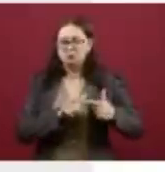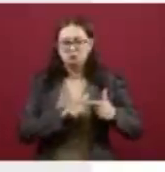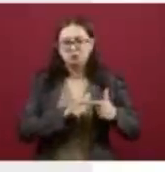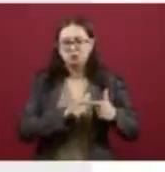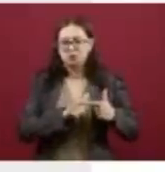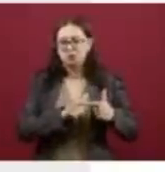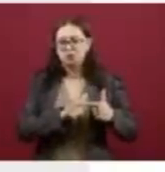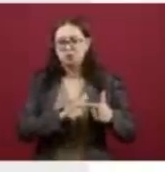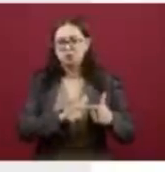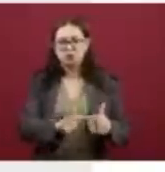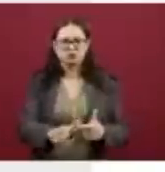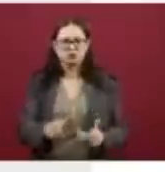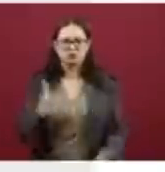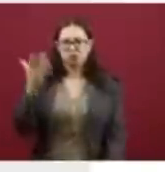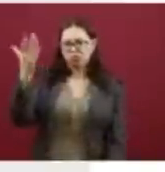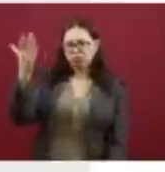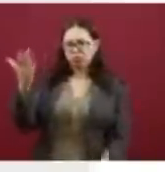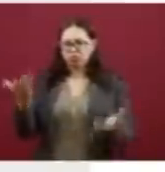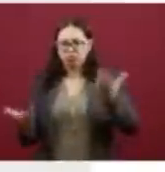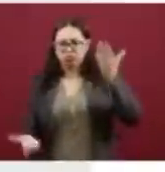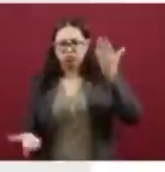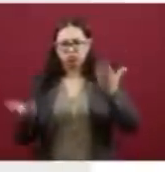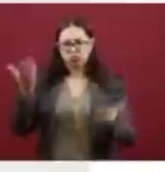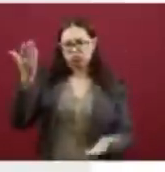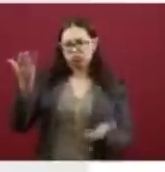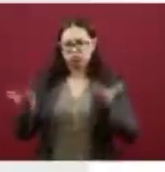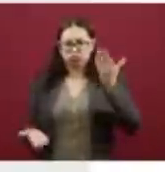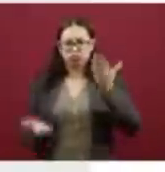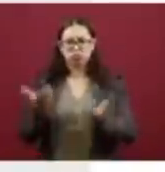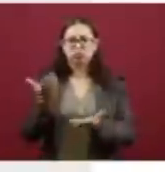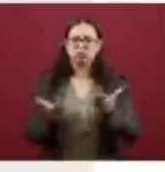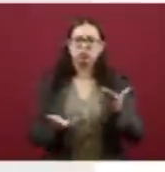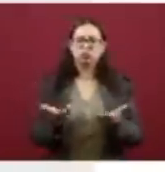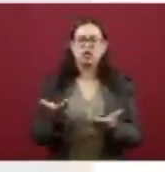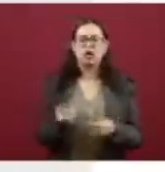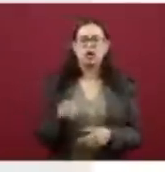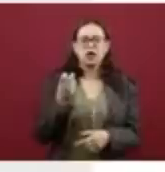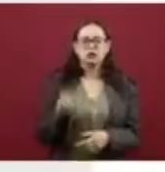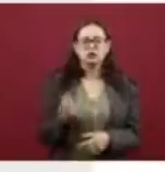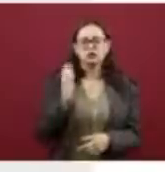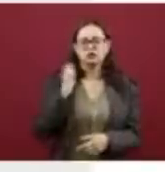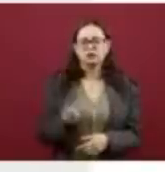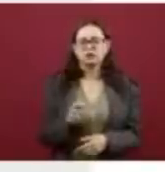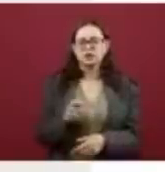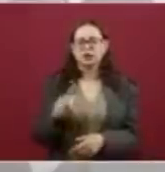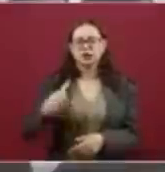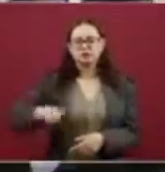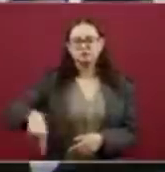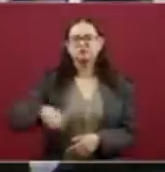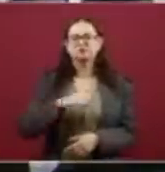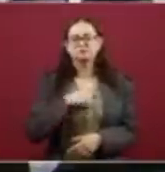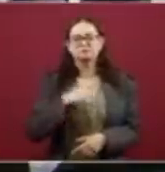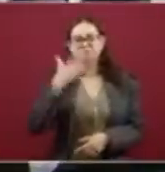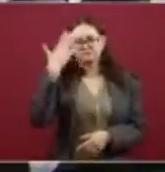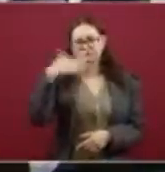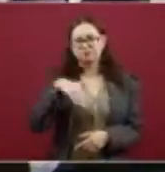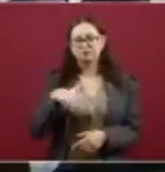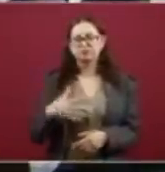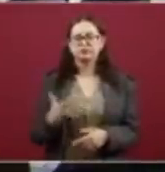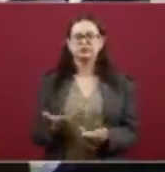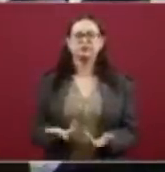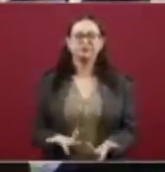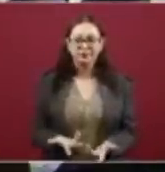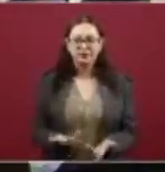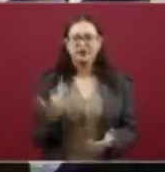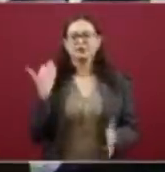de manera muy desigual su uso. Esto nosotros lo entendemos como parte de los mecanismos de, bueno, parte de la